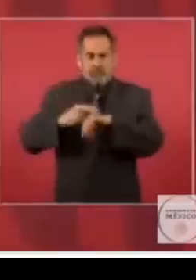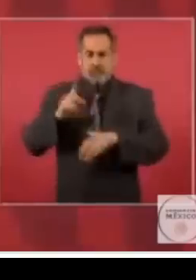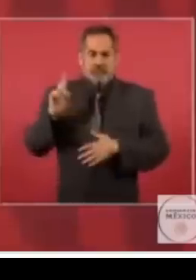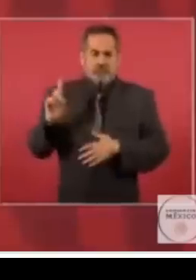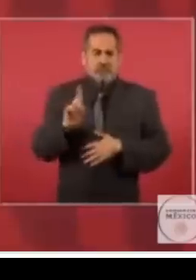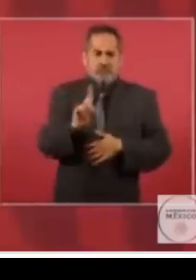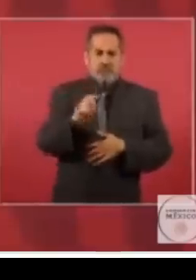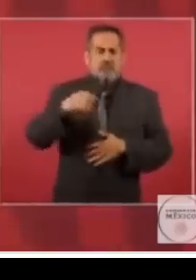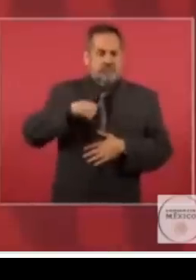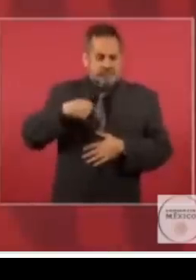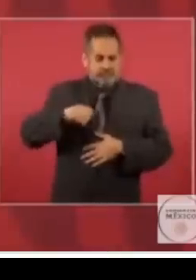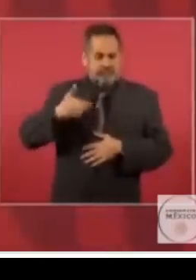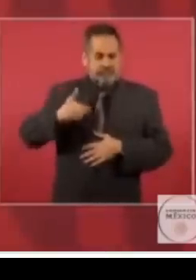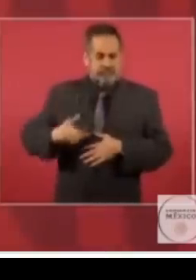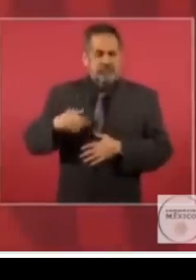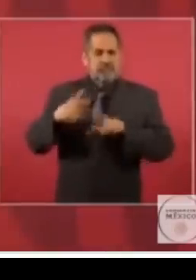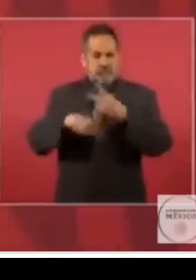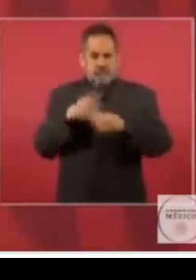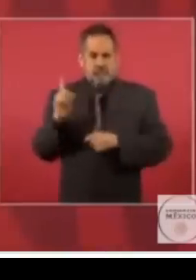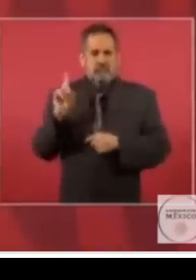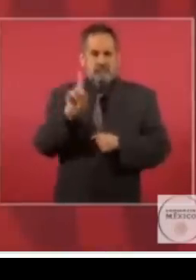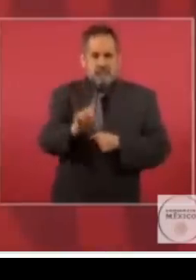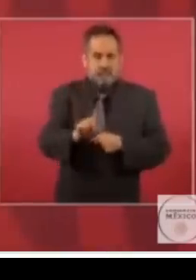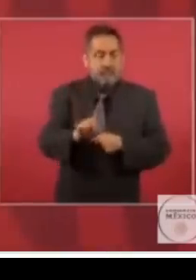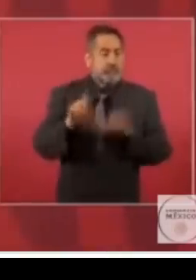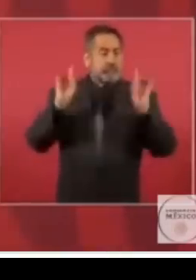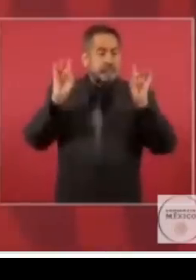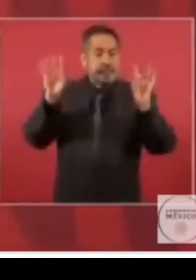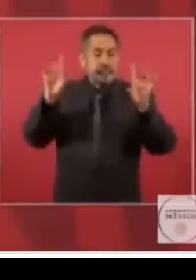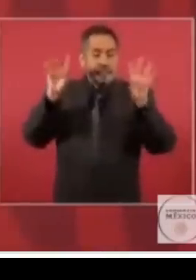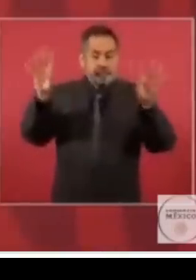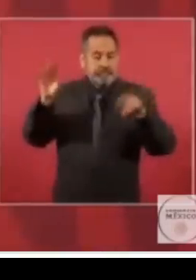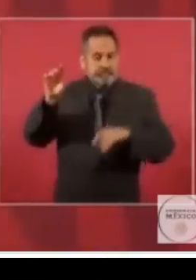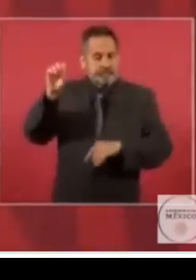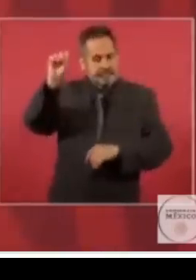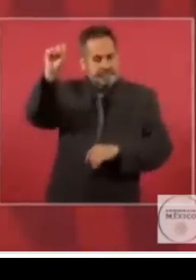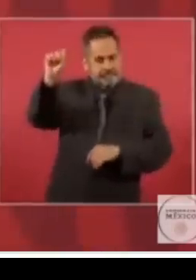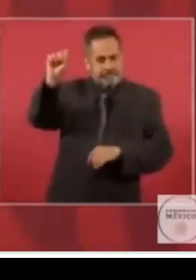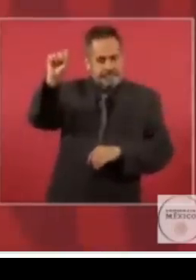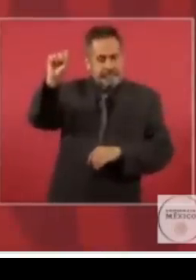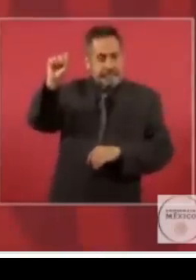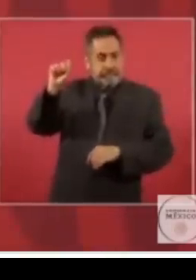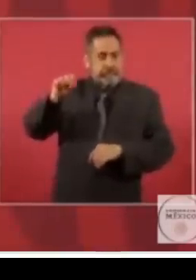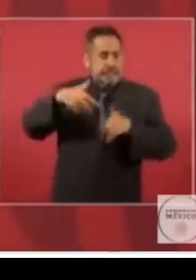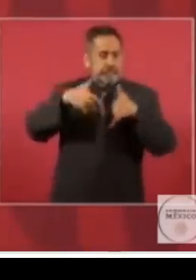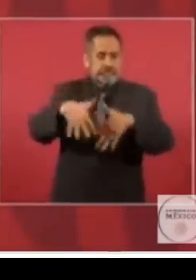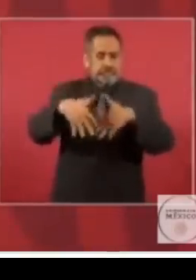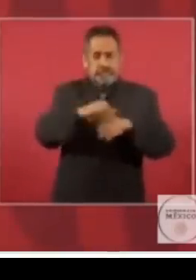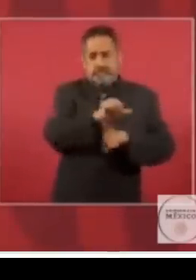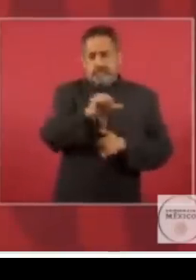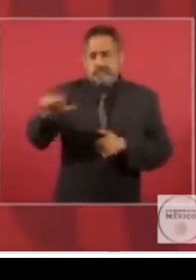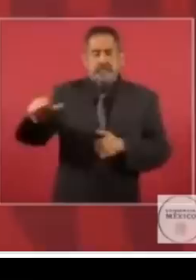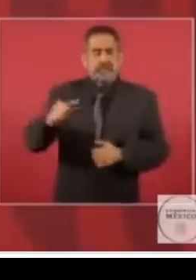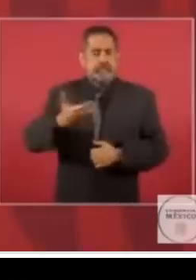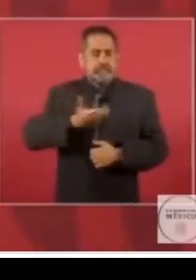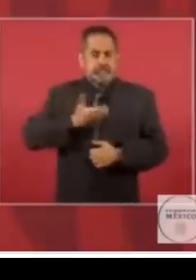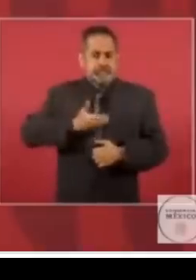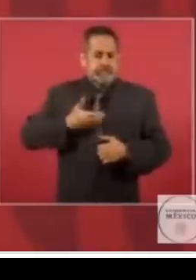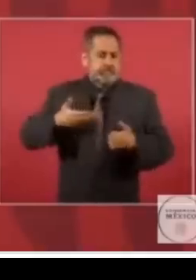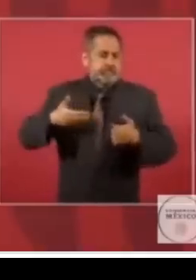encabezar del Ángel de la independencia del Zócalo el domingo 27